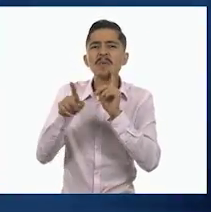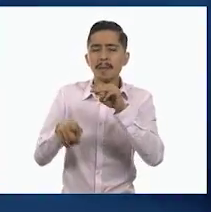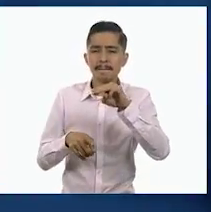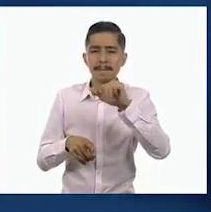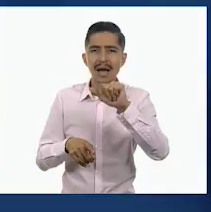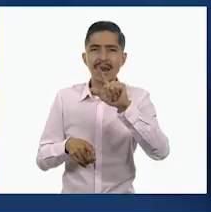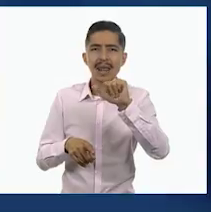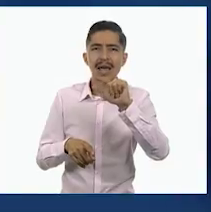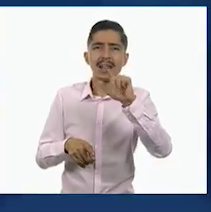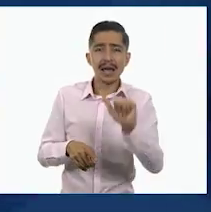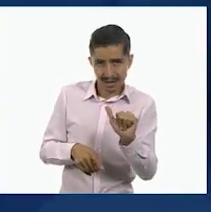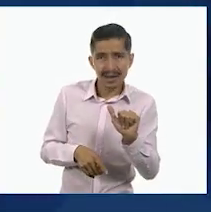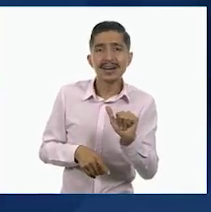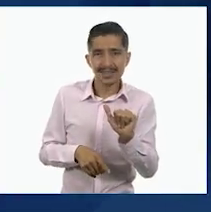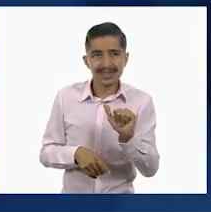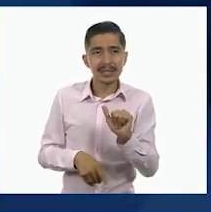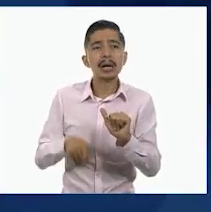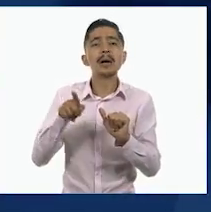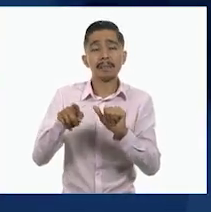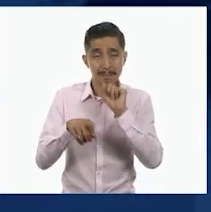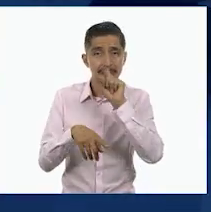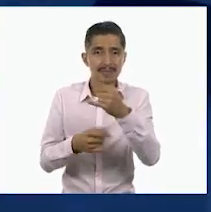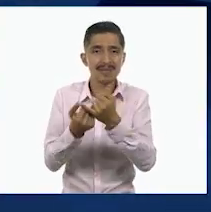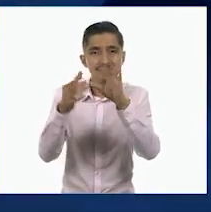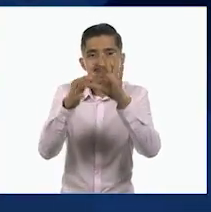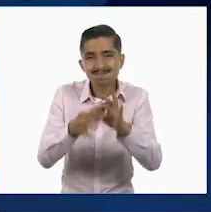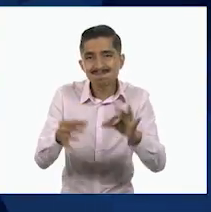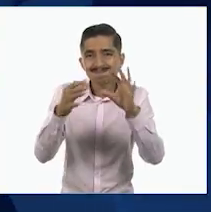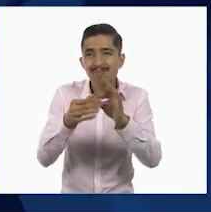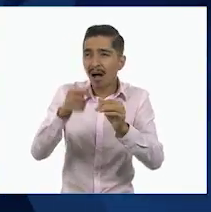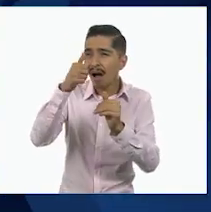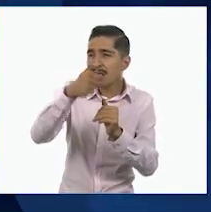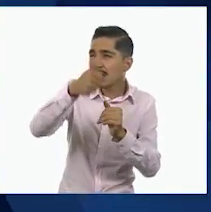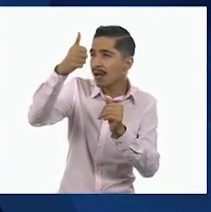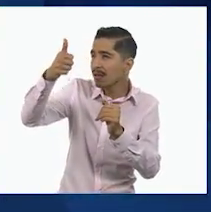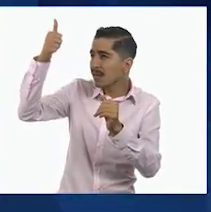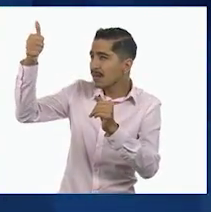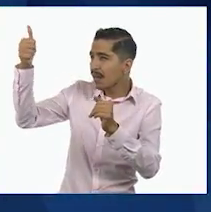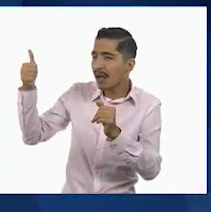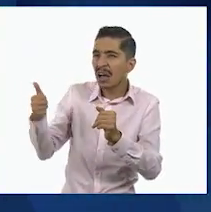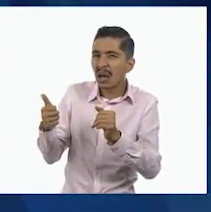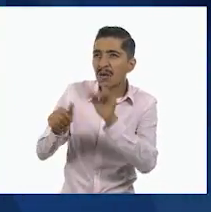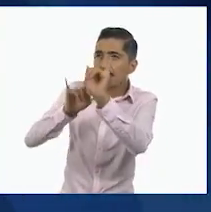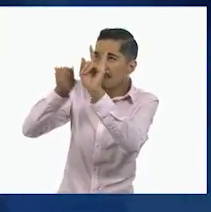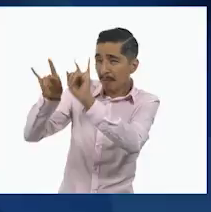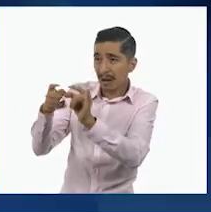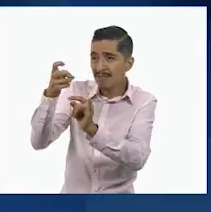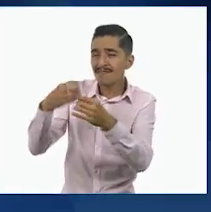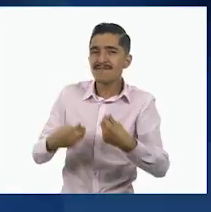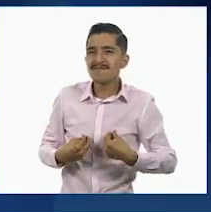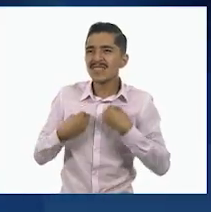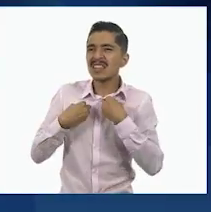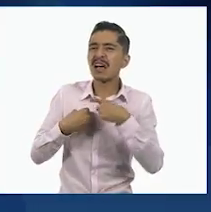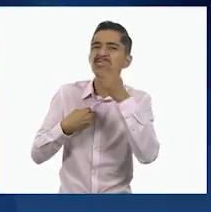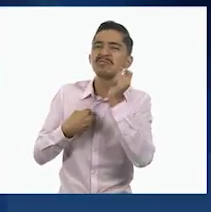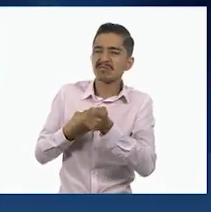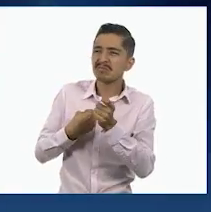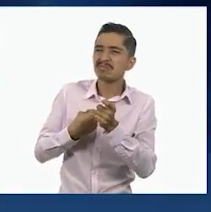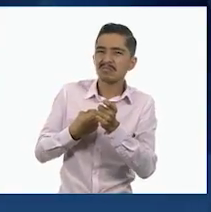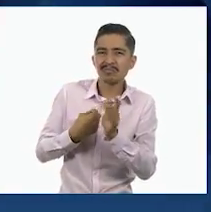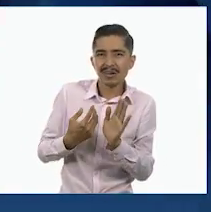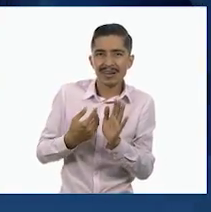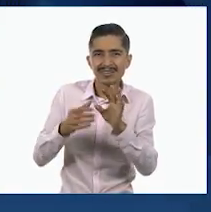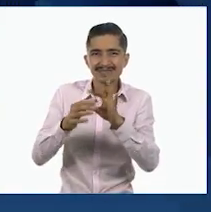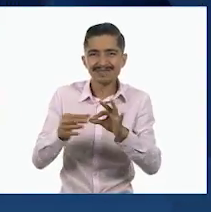Malala. Malala y también les hemos contado de todos ellos un poquito de su vida. Y en estos momentos, pues lo